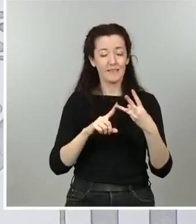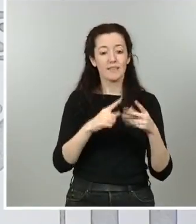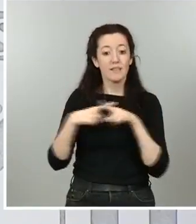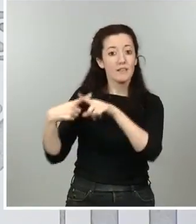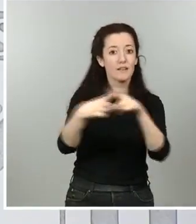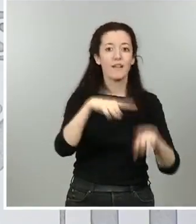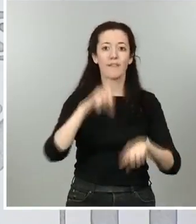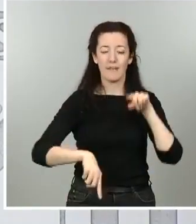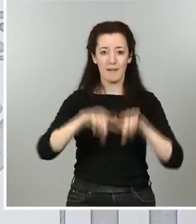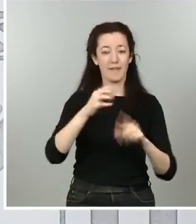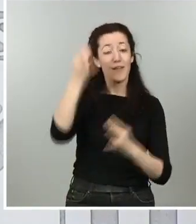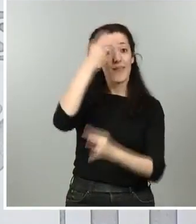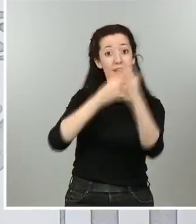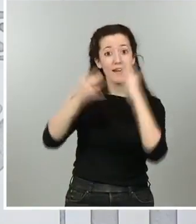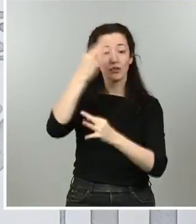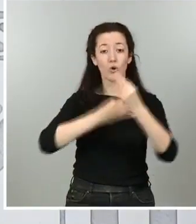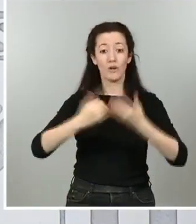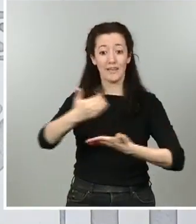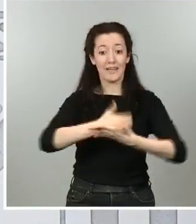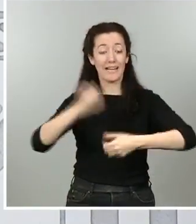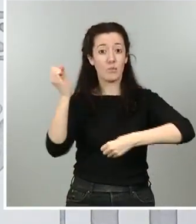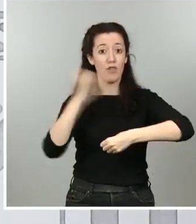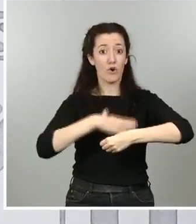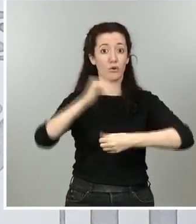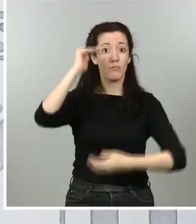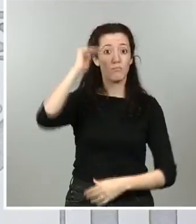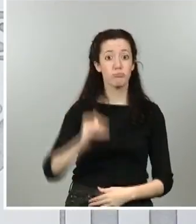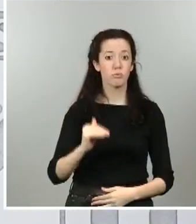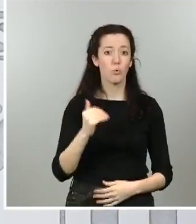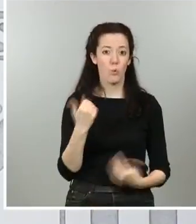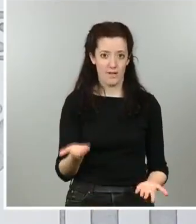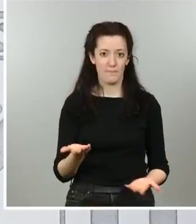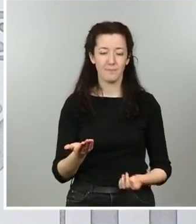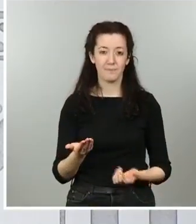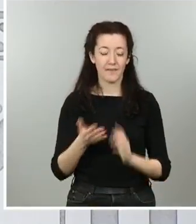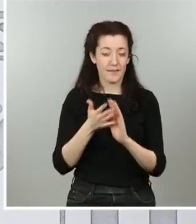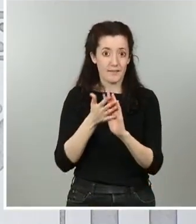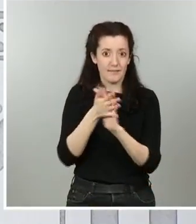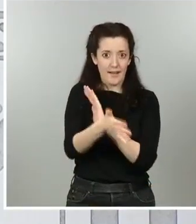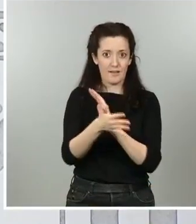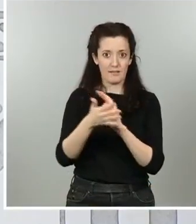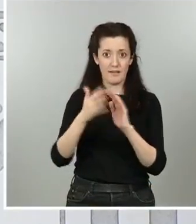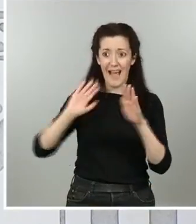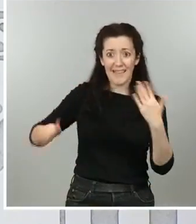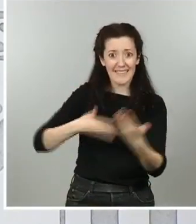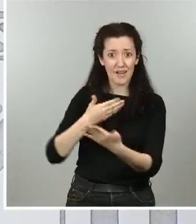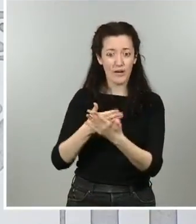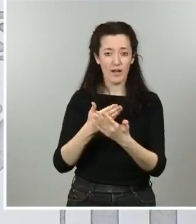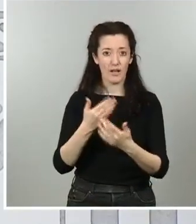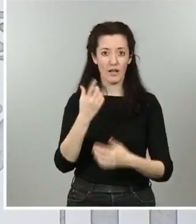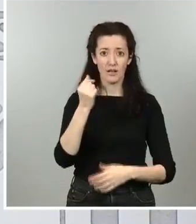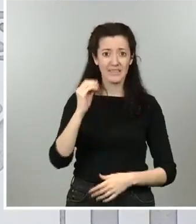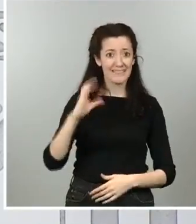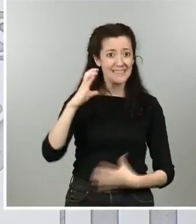la caída de la recaudación. Como digo, supone la mayor inyección de liquidez jamás aprobada y creo que también pone de